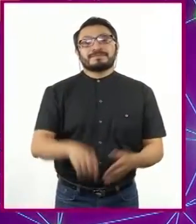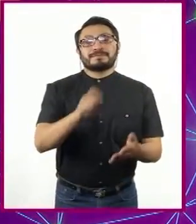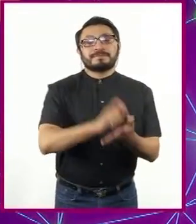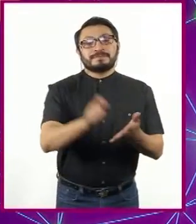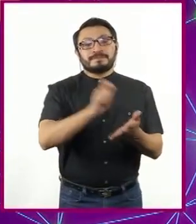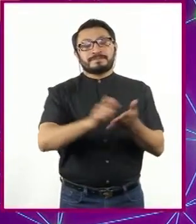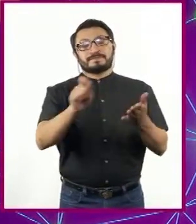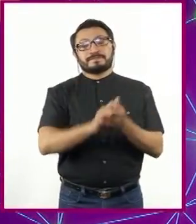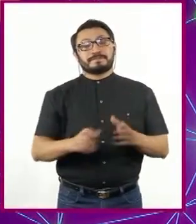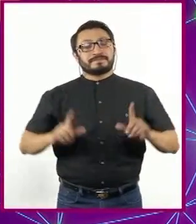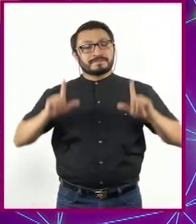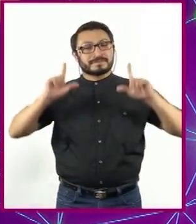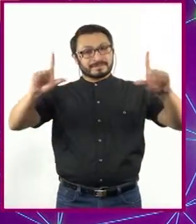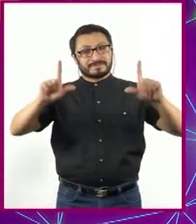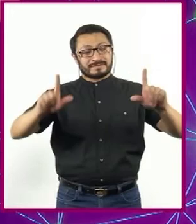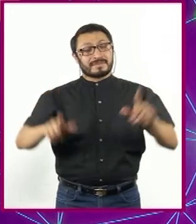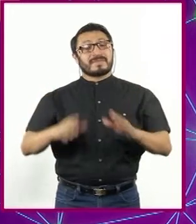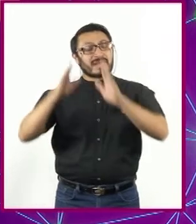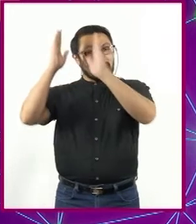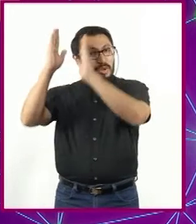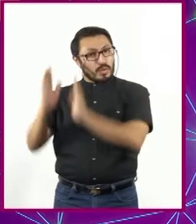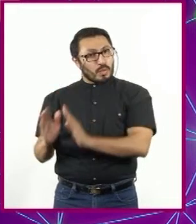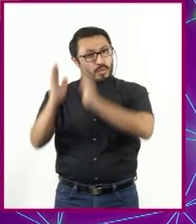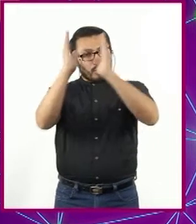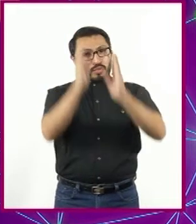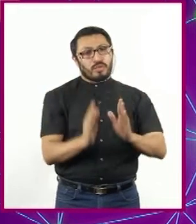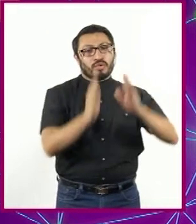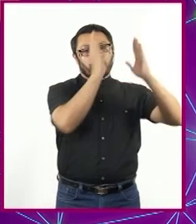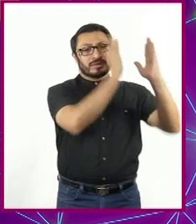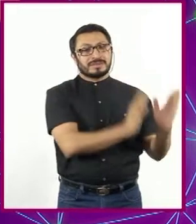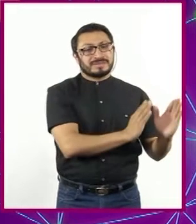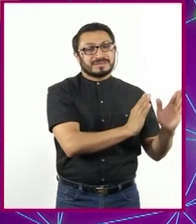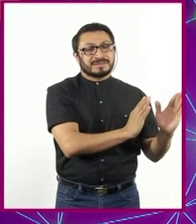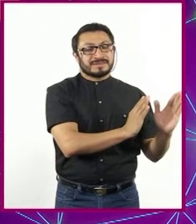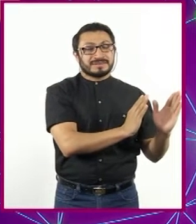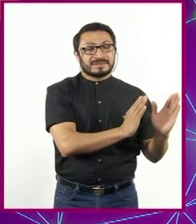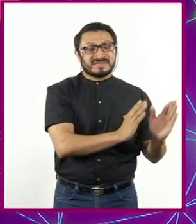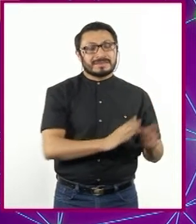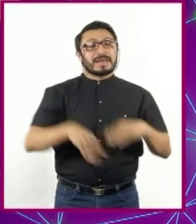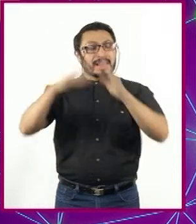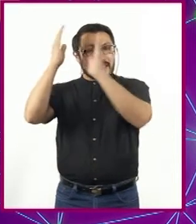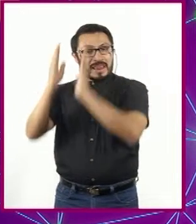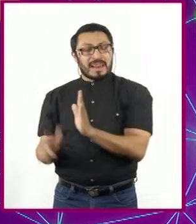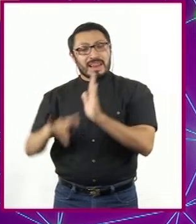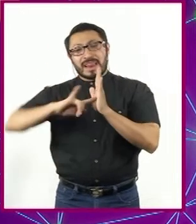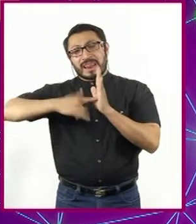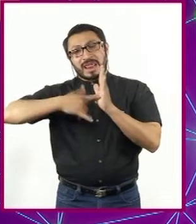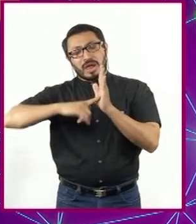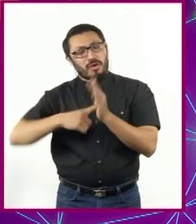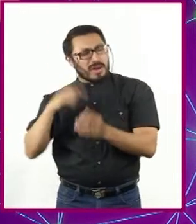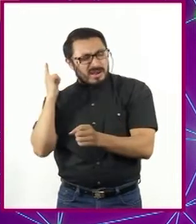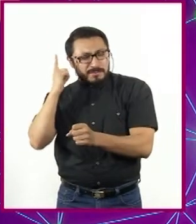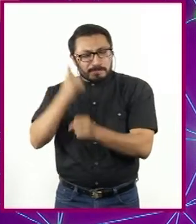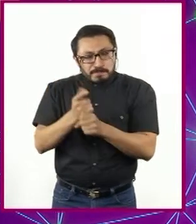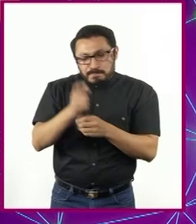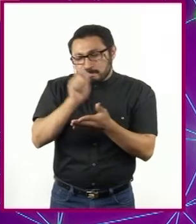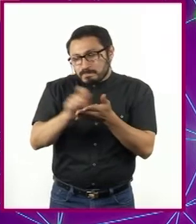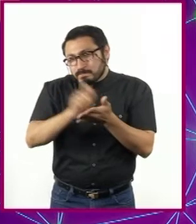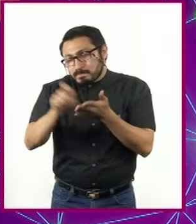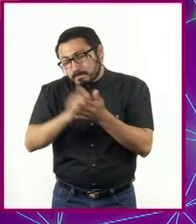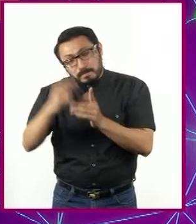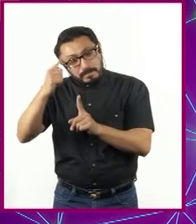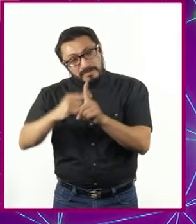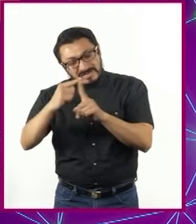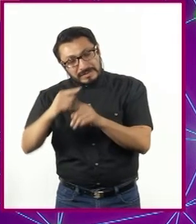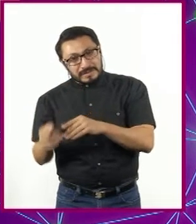Escribamos en una tabla, en la primera columna, la hora en la que se registró la variación de la temperatura. En la